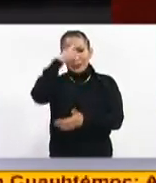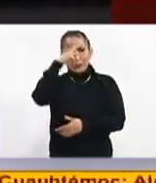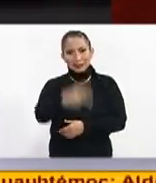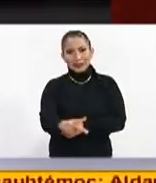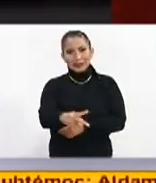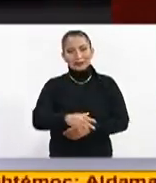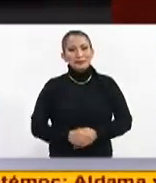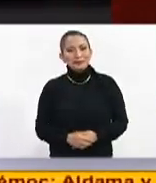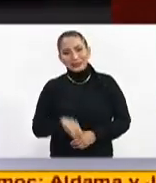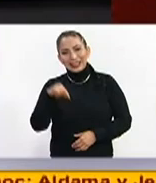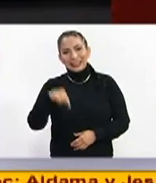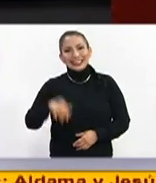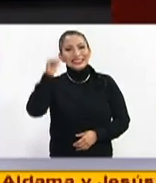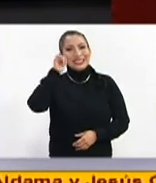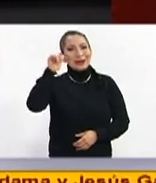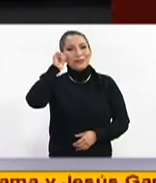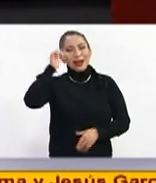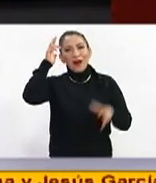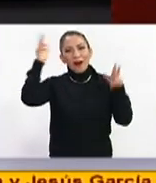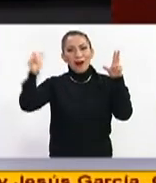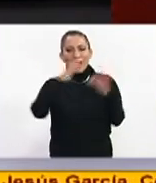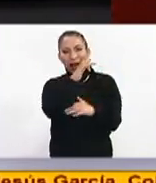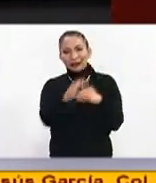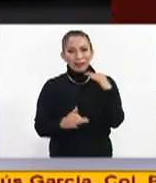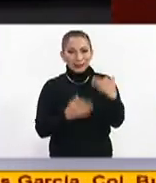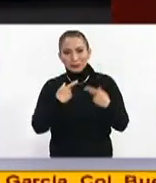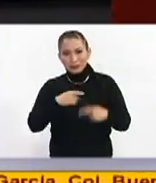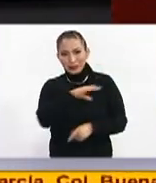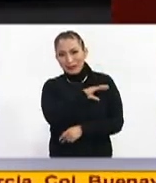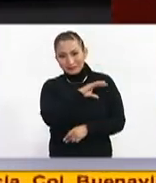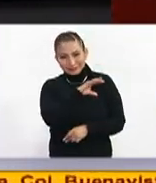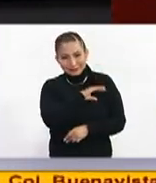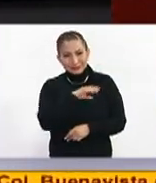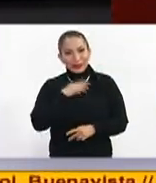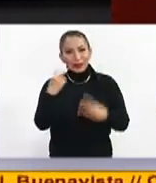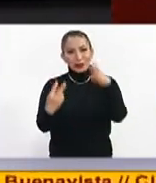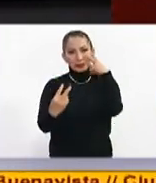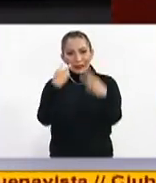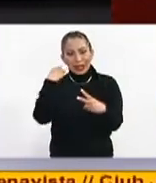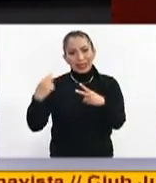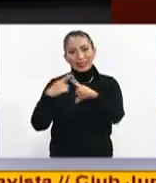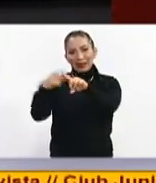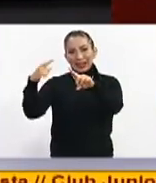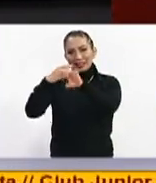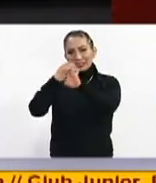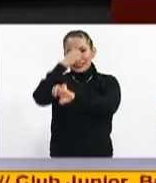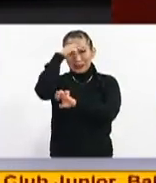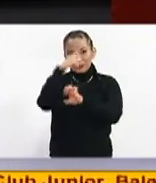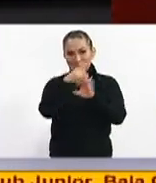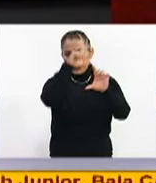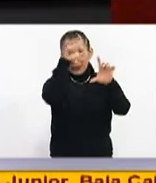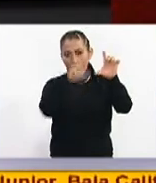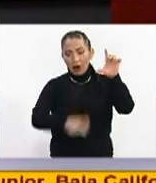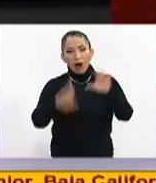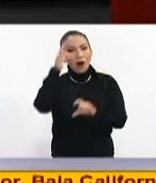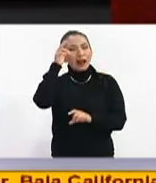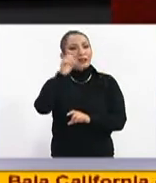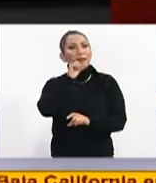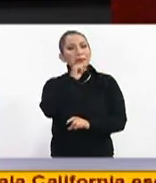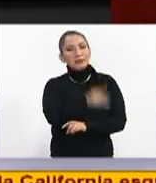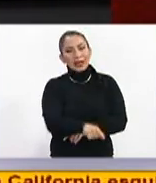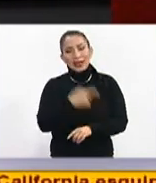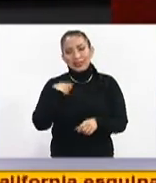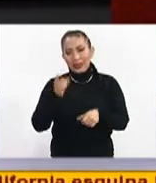capital del país. Desde aquí, como siempre, un saludo muy afectuoso a quienes nos están viendo en el interior de la República Mexicana. Saludo con